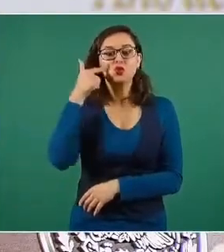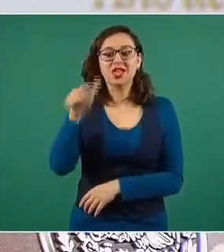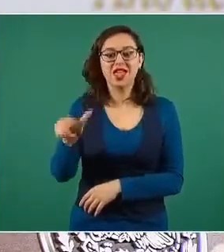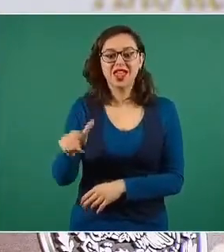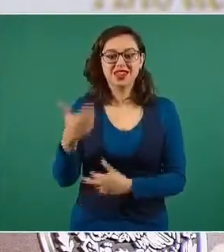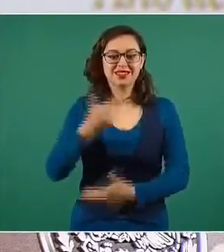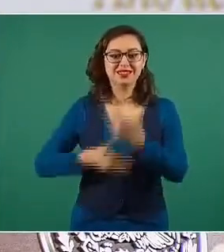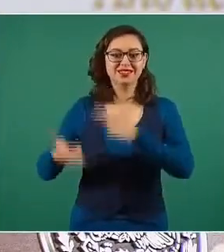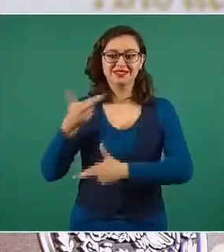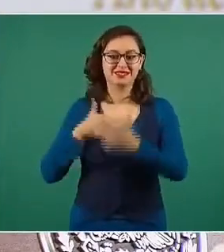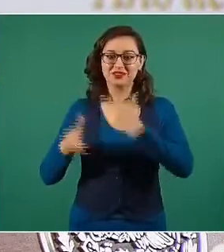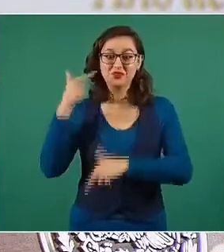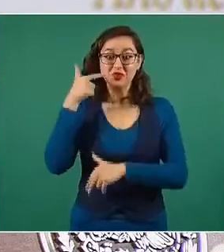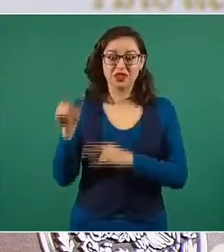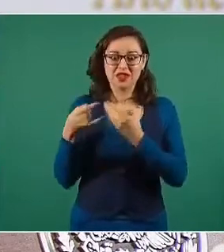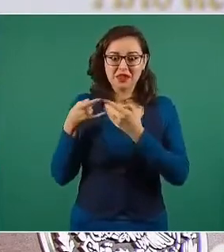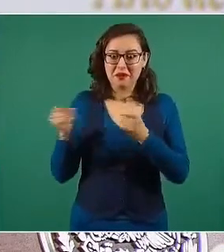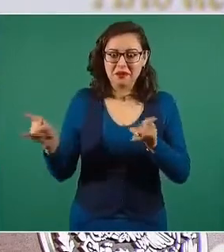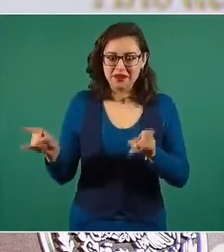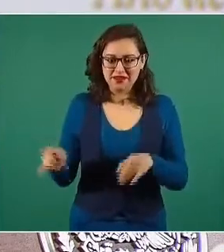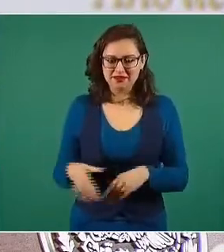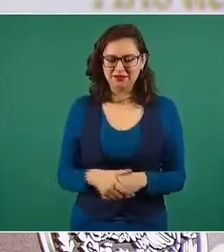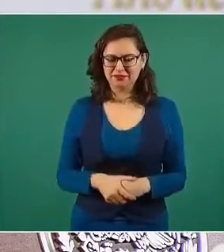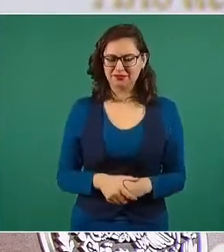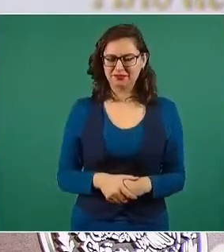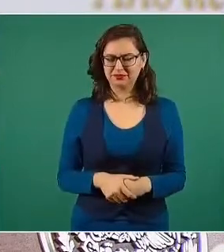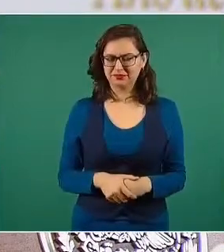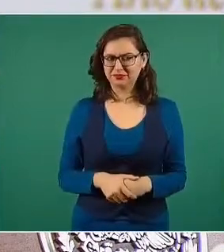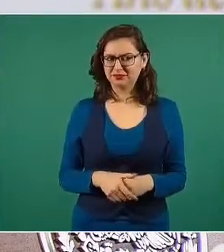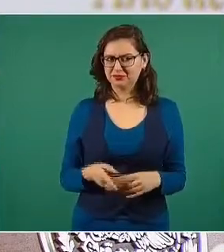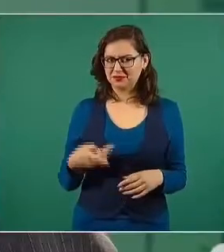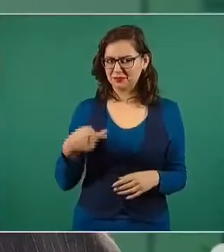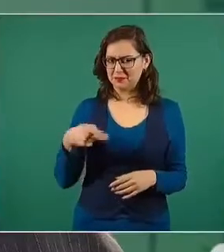Pero, a ver, ¿qué no es eso?